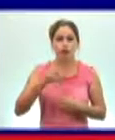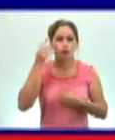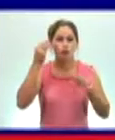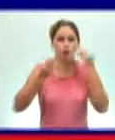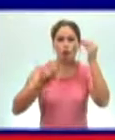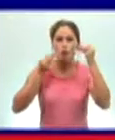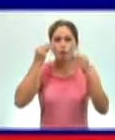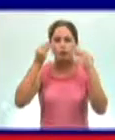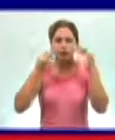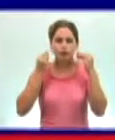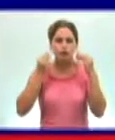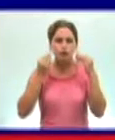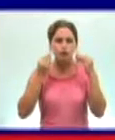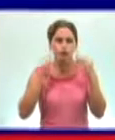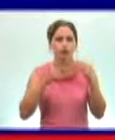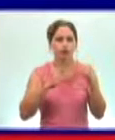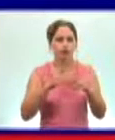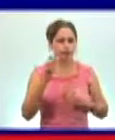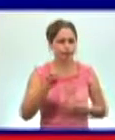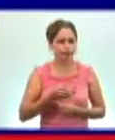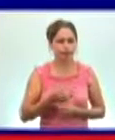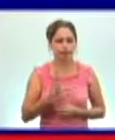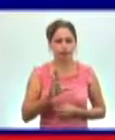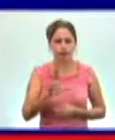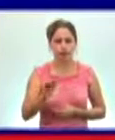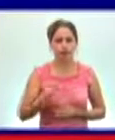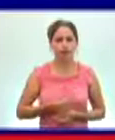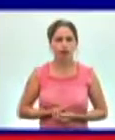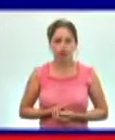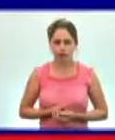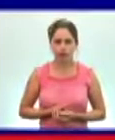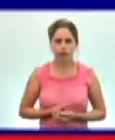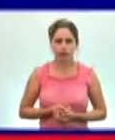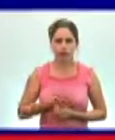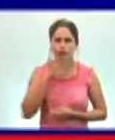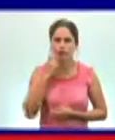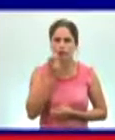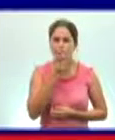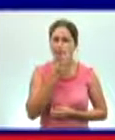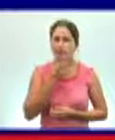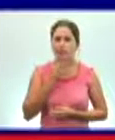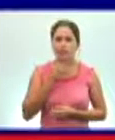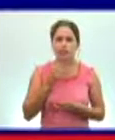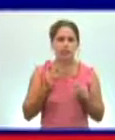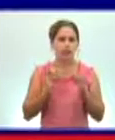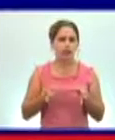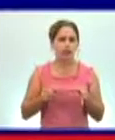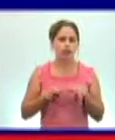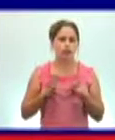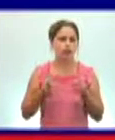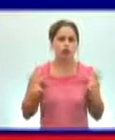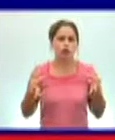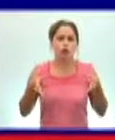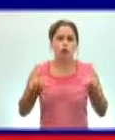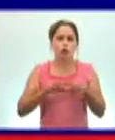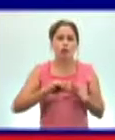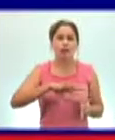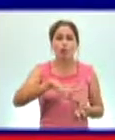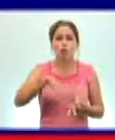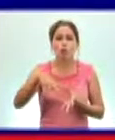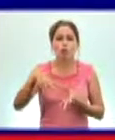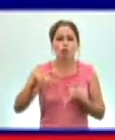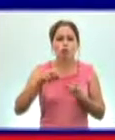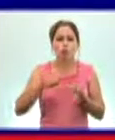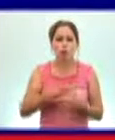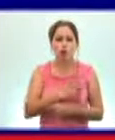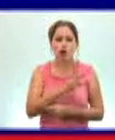preocupaciones y por su militancia revolucionaria. Y Martí es en esencia expresión también de ese mundo en el cual